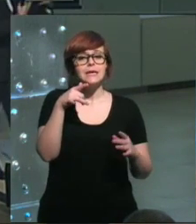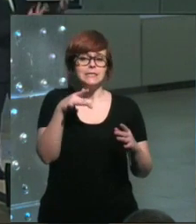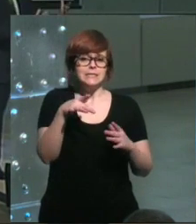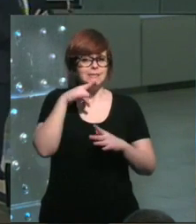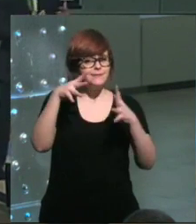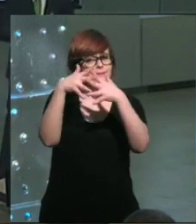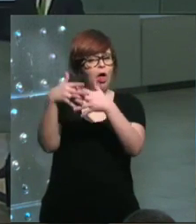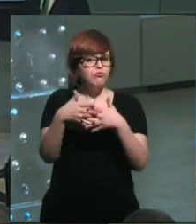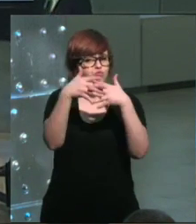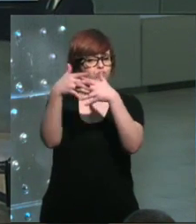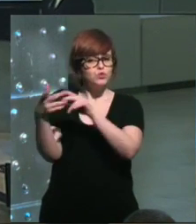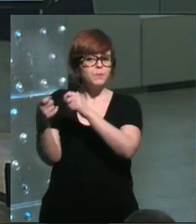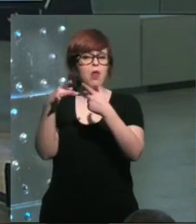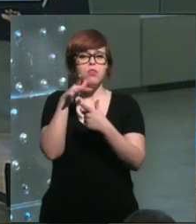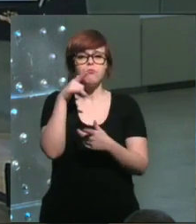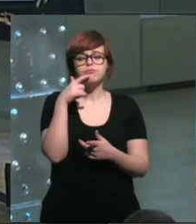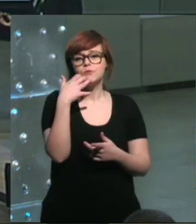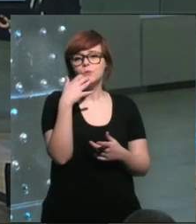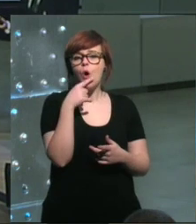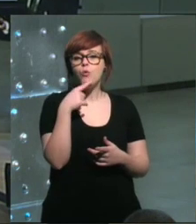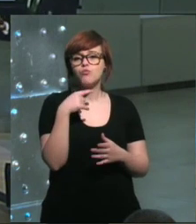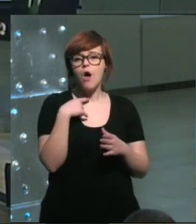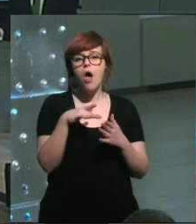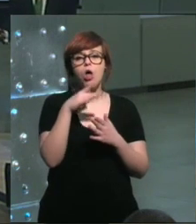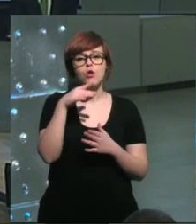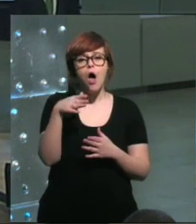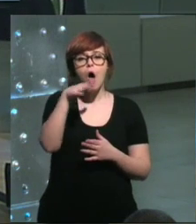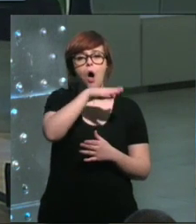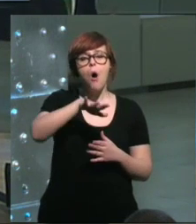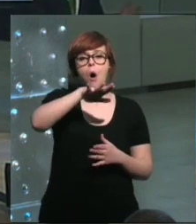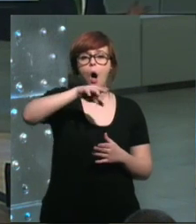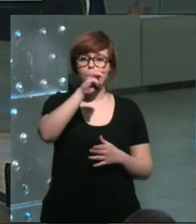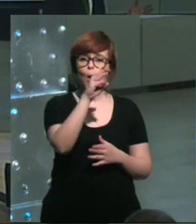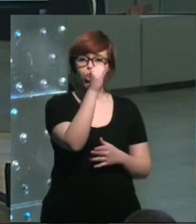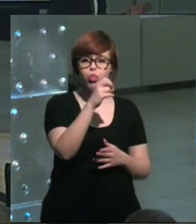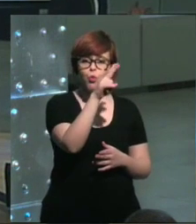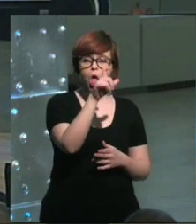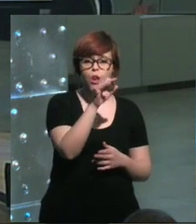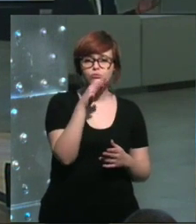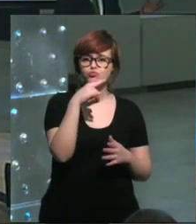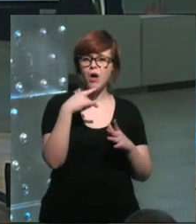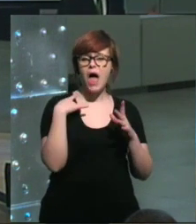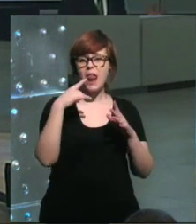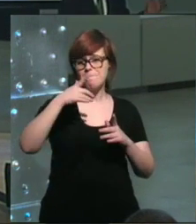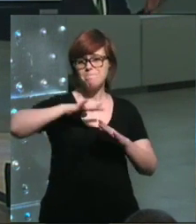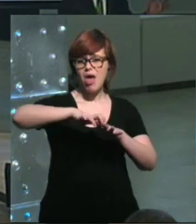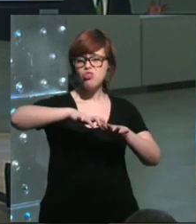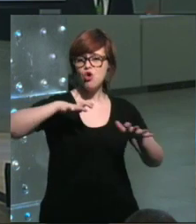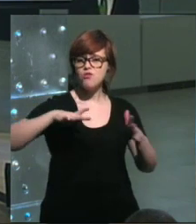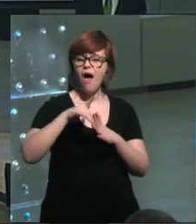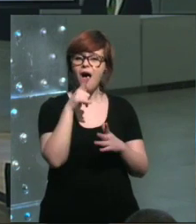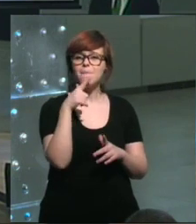algo similar a Pozuelo de Alarcón. Pozuelo de Alarcón es una comunidad relativamente uniforme. La inmensa mayoría de la gente que vive ahí son ejecutivos entre